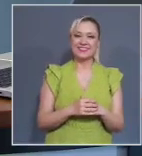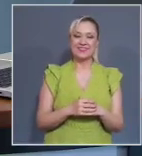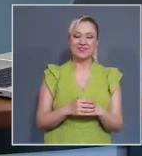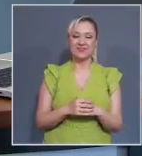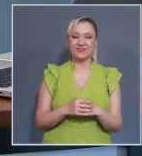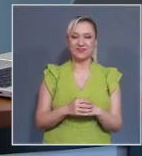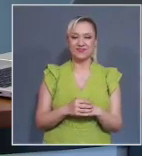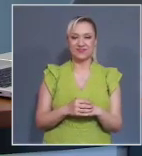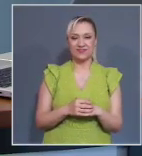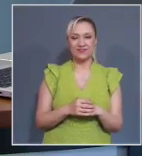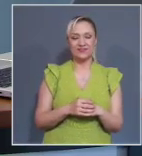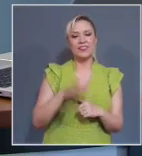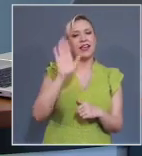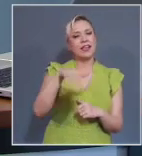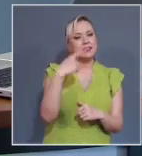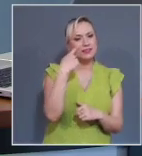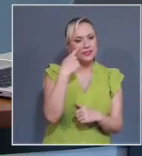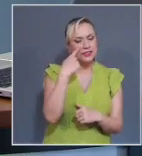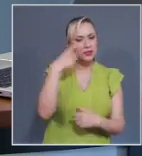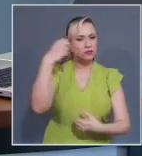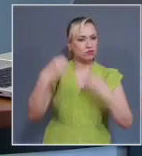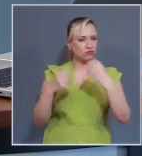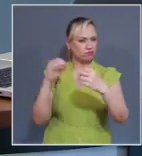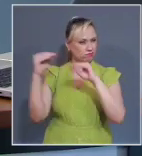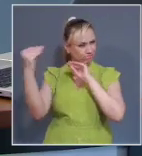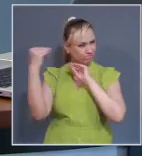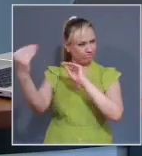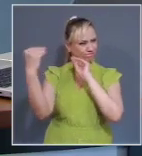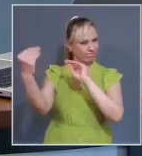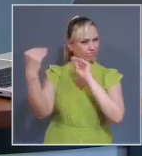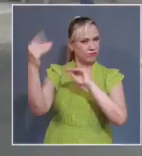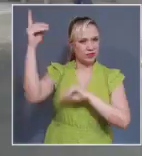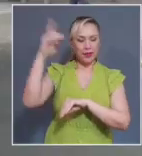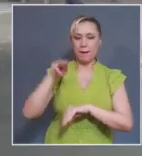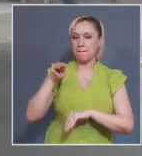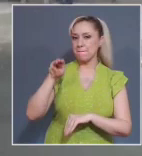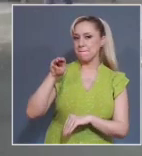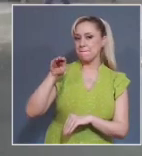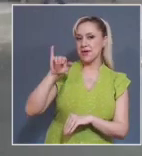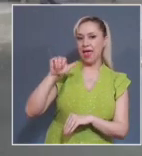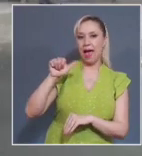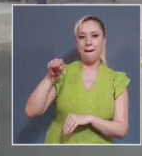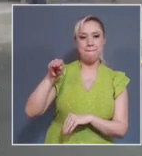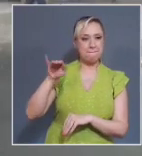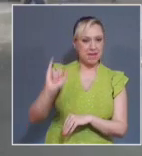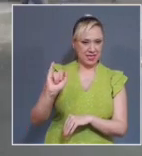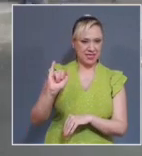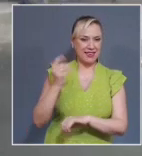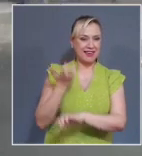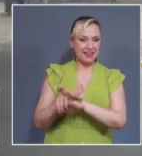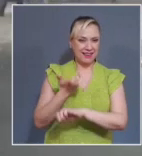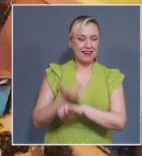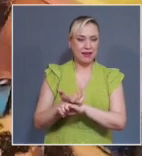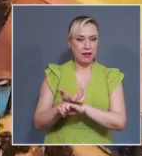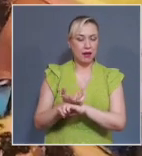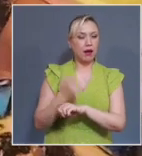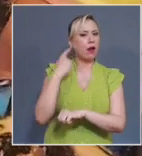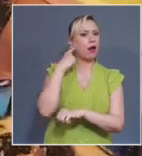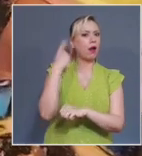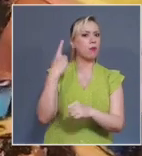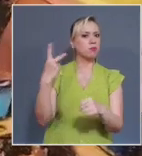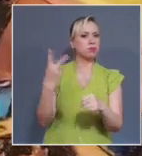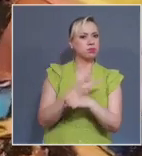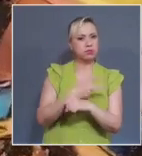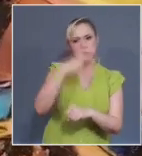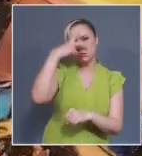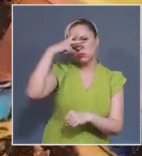Dice que la Corte de Apelaciones de Miami, esto en los Estados Unidos, declaró procedente el juicio civil que emprendió el gobierno de México contra el exsecretario de